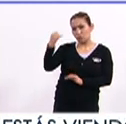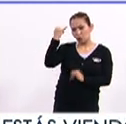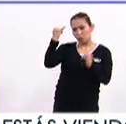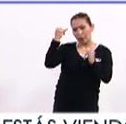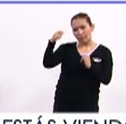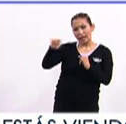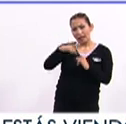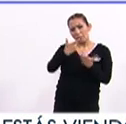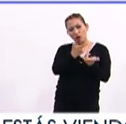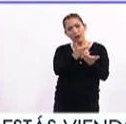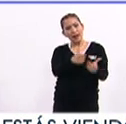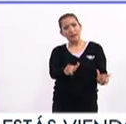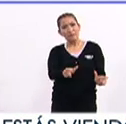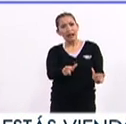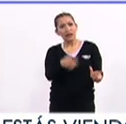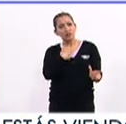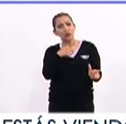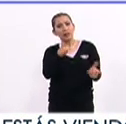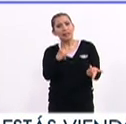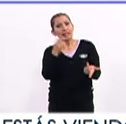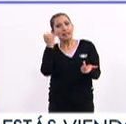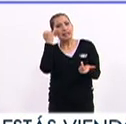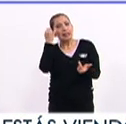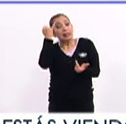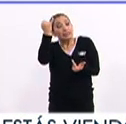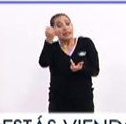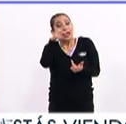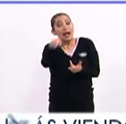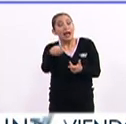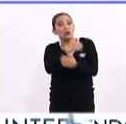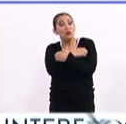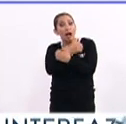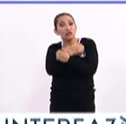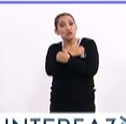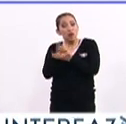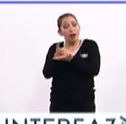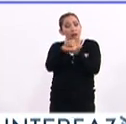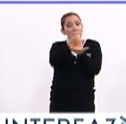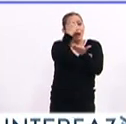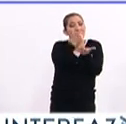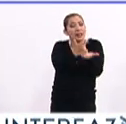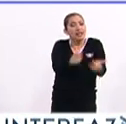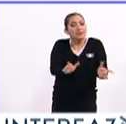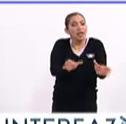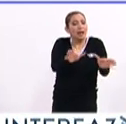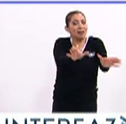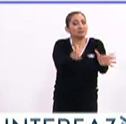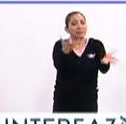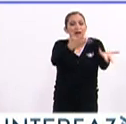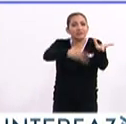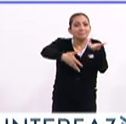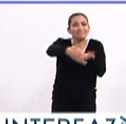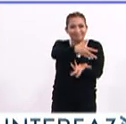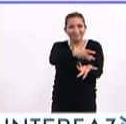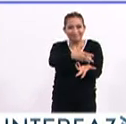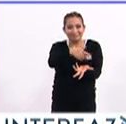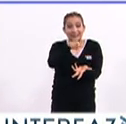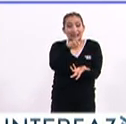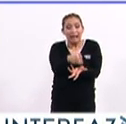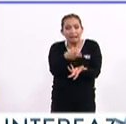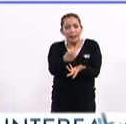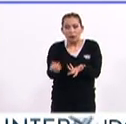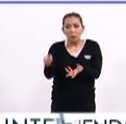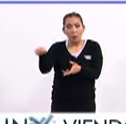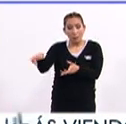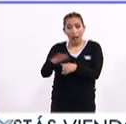situación de liberación y el de concebir una educación liberadora es de